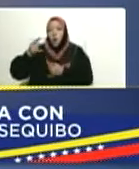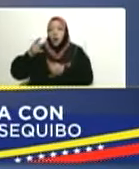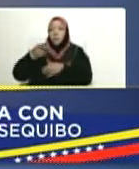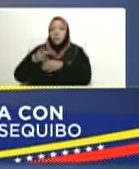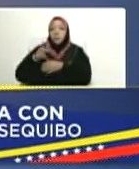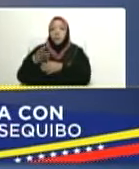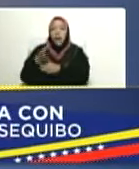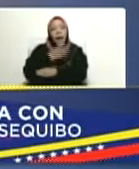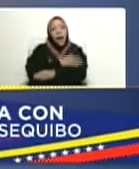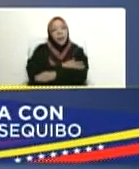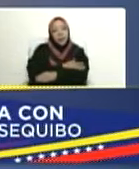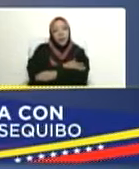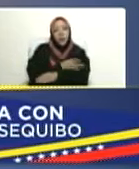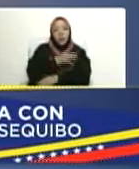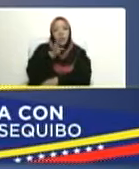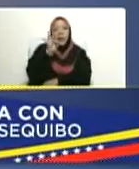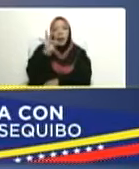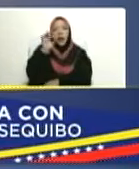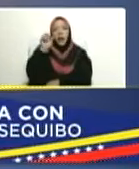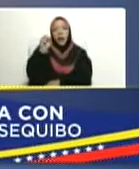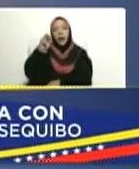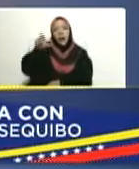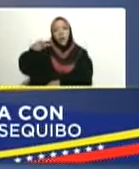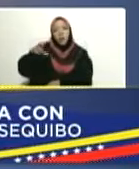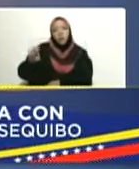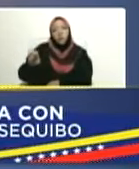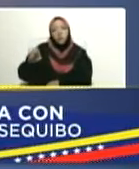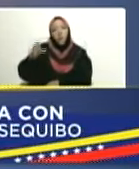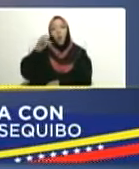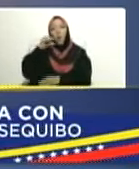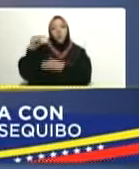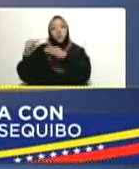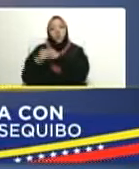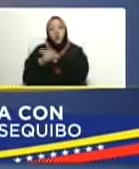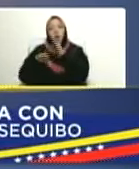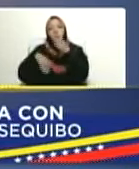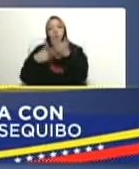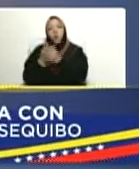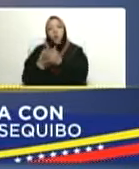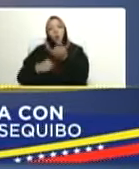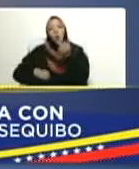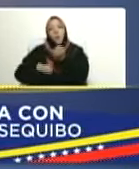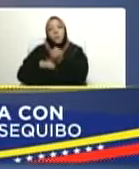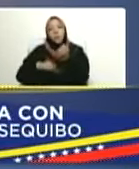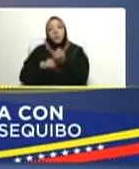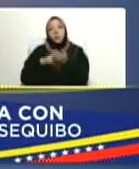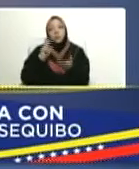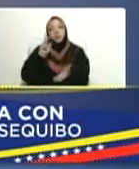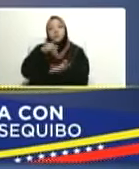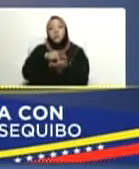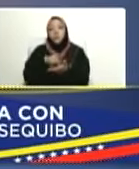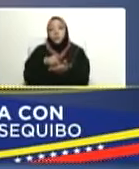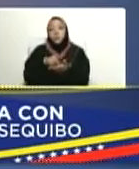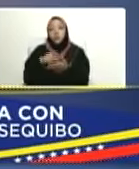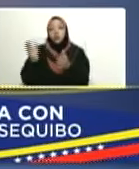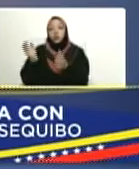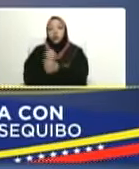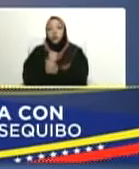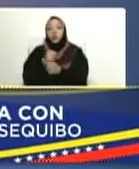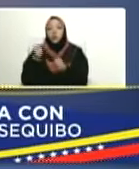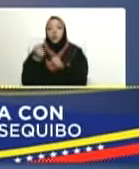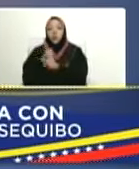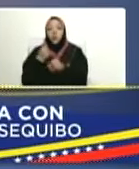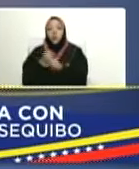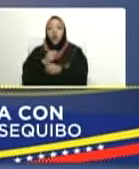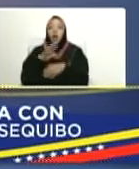expresidente anterior, Granger, gobierno y oposición, todos están captados por esos